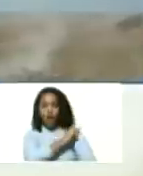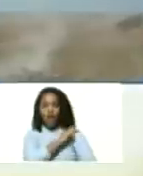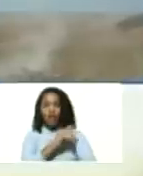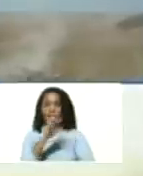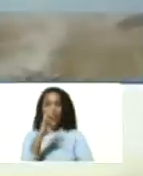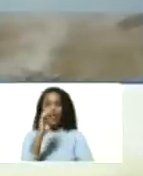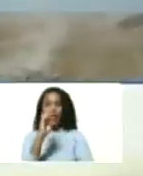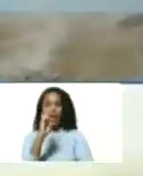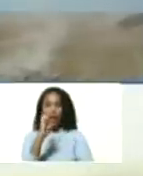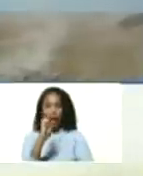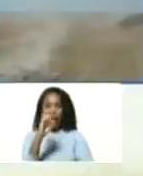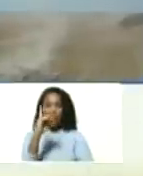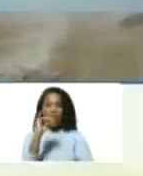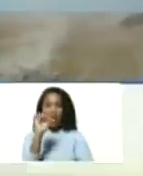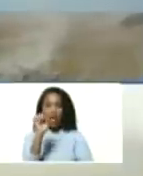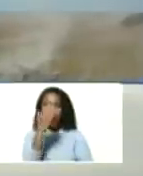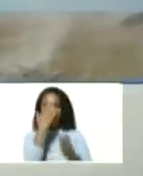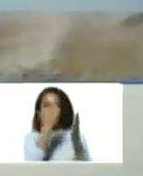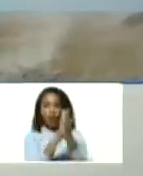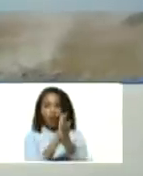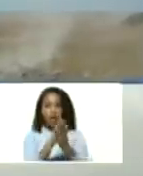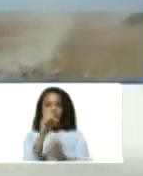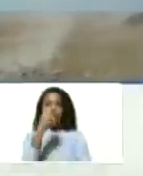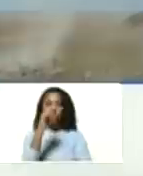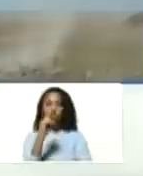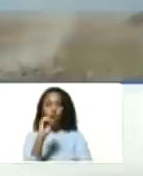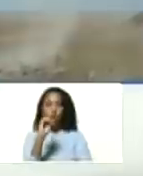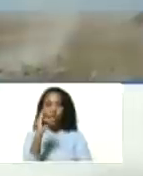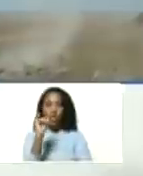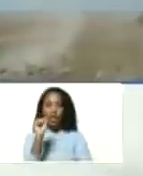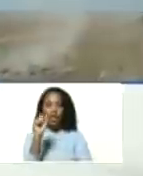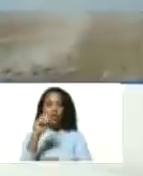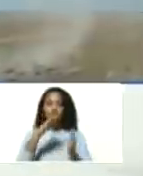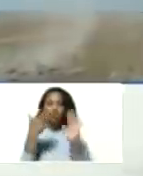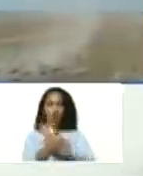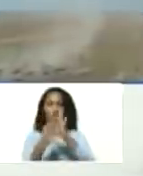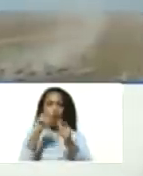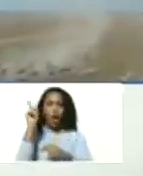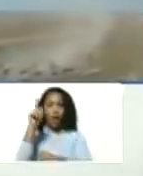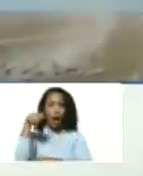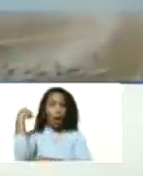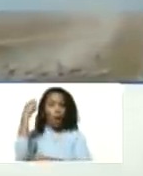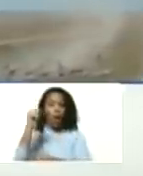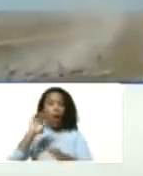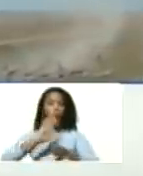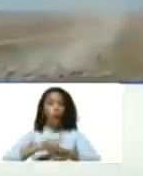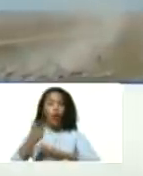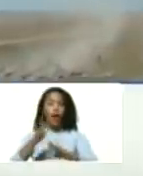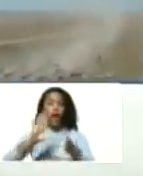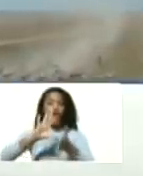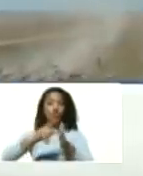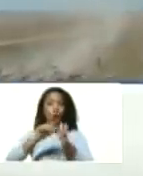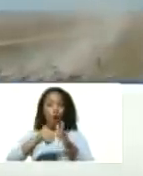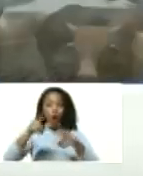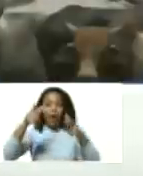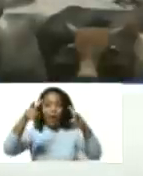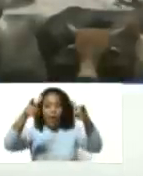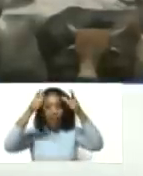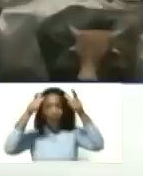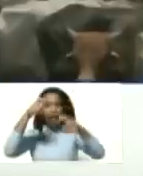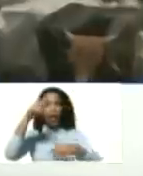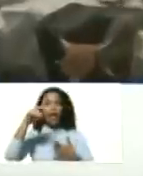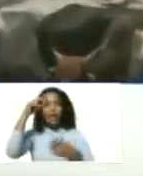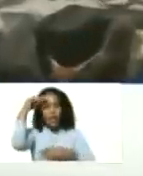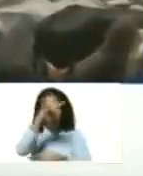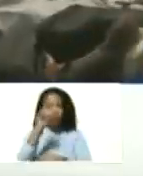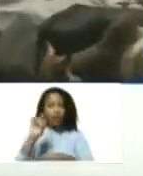sodi de toda la frontera sobre todo en apuré por el robo de ganado el contrabando de ganado que se llevan